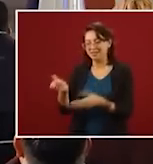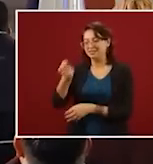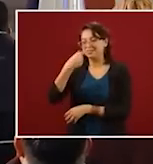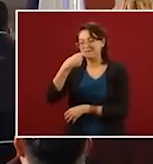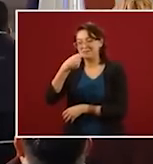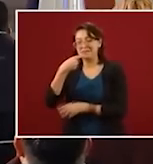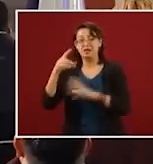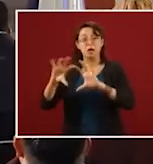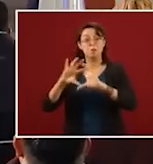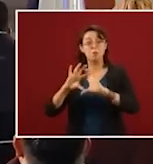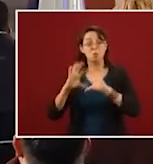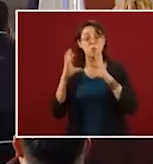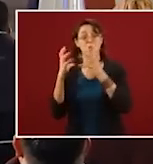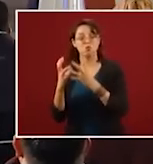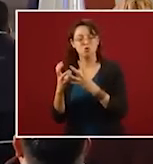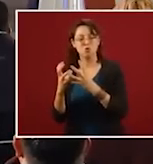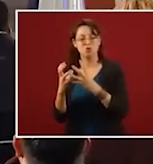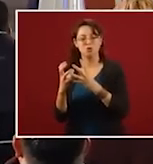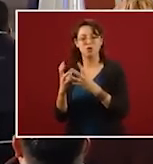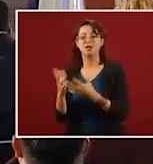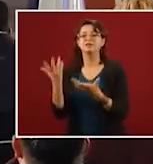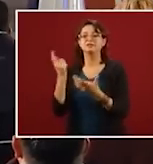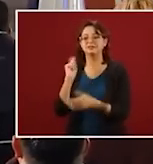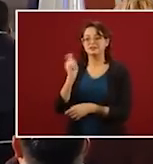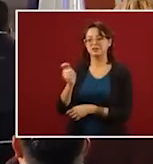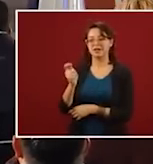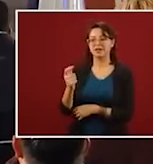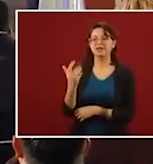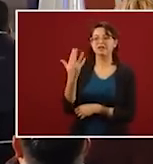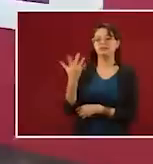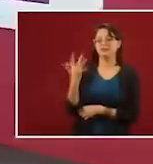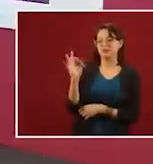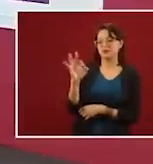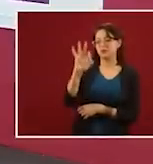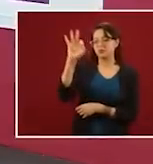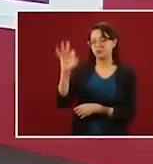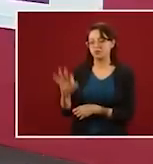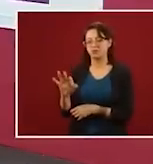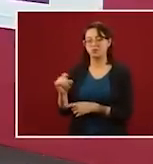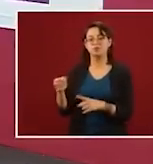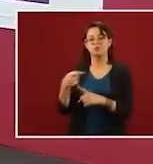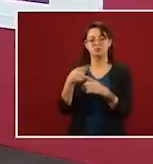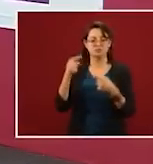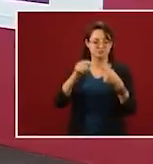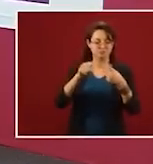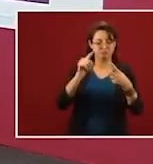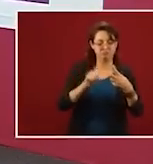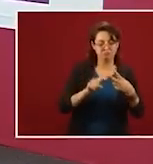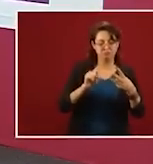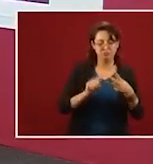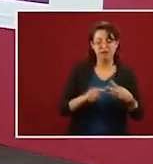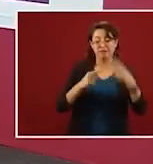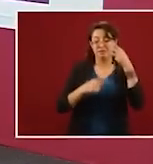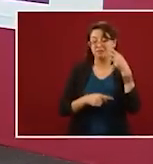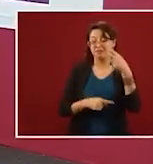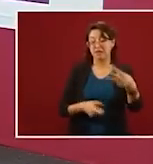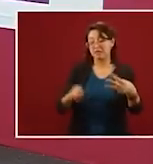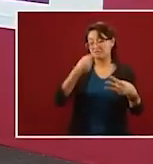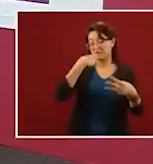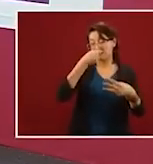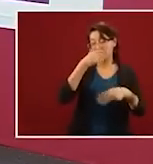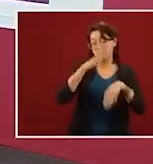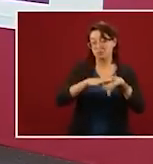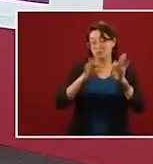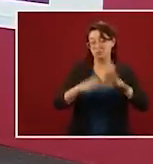oncológicos principales. Estamos hablando de vincristina, de ciclofosfamida y de ifosfamida, como los